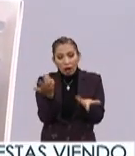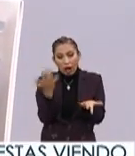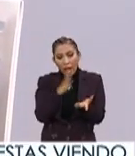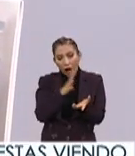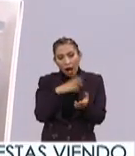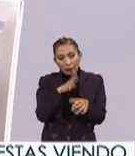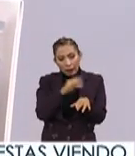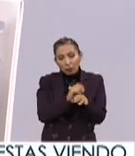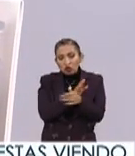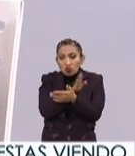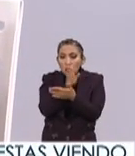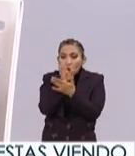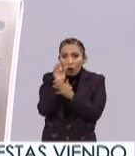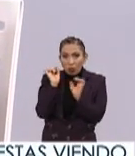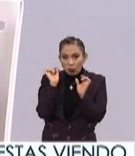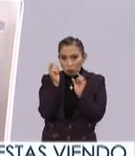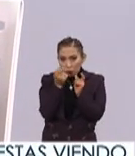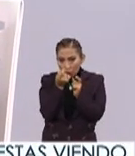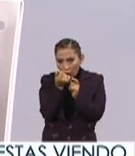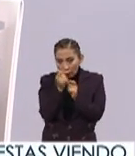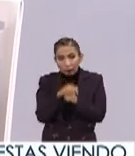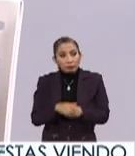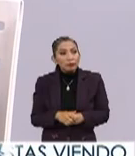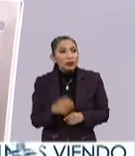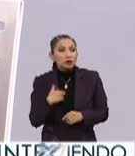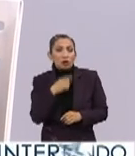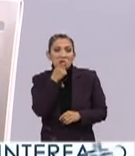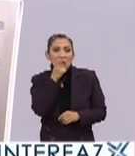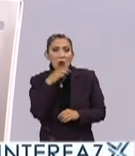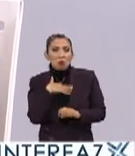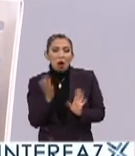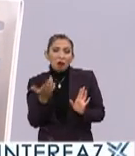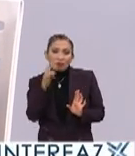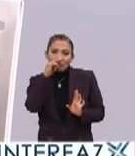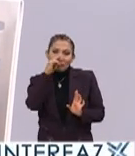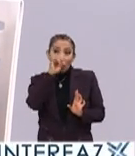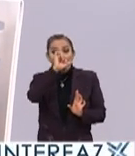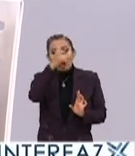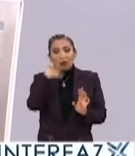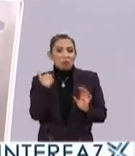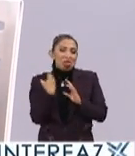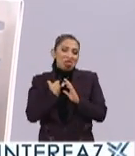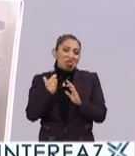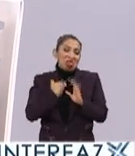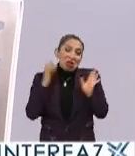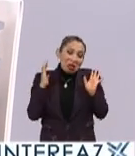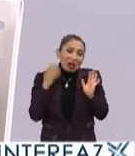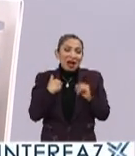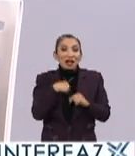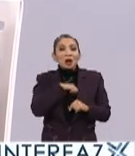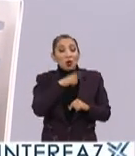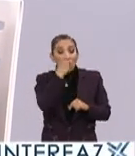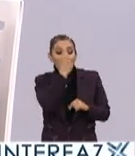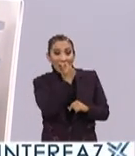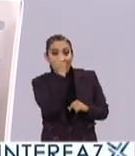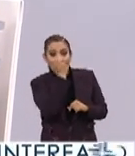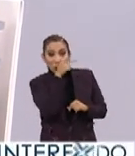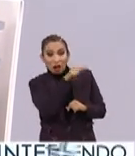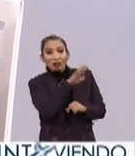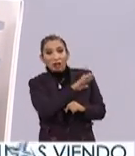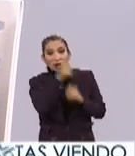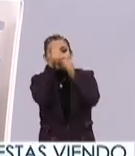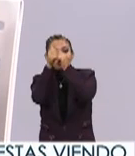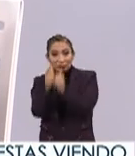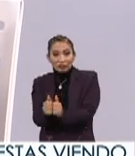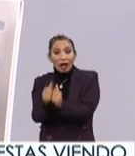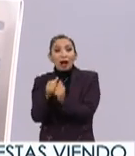están permitiendo llevar allá. Y algo que yo digo que conviene presumir, aunque otros me lo critican, es que uno de nuestros estudiantes ya se